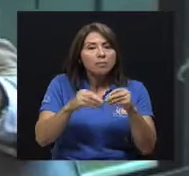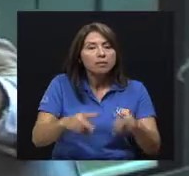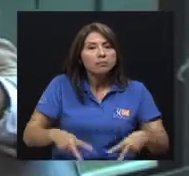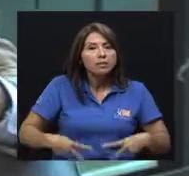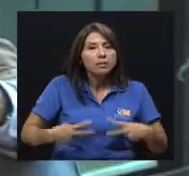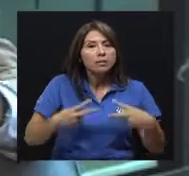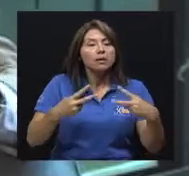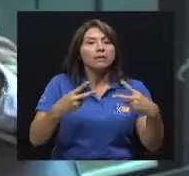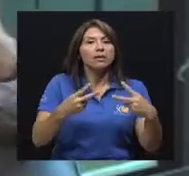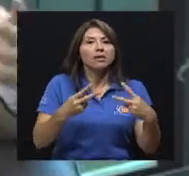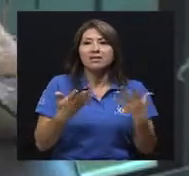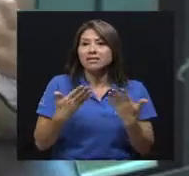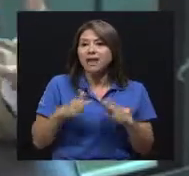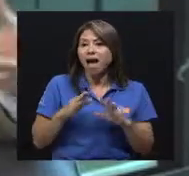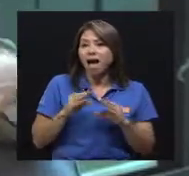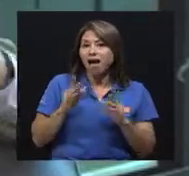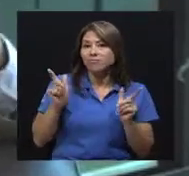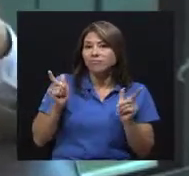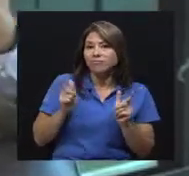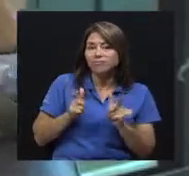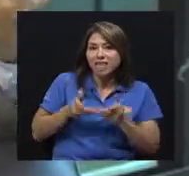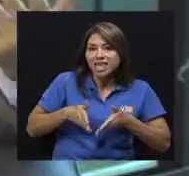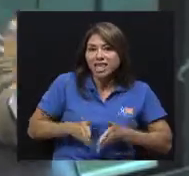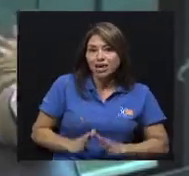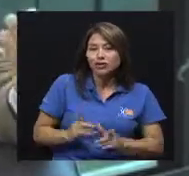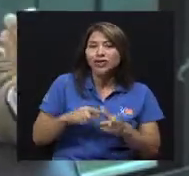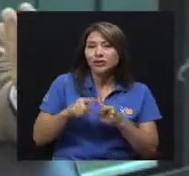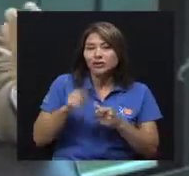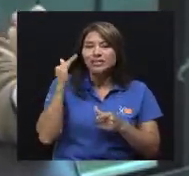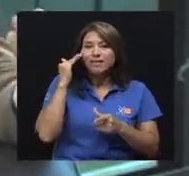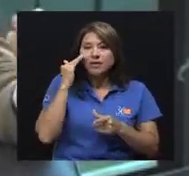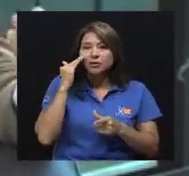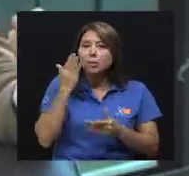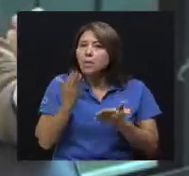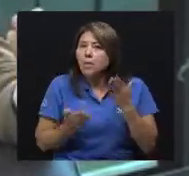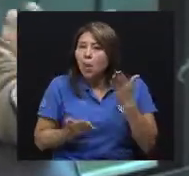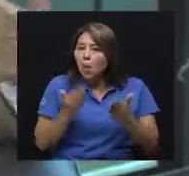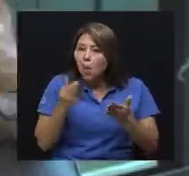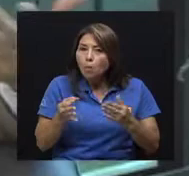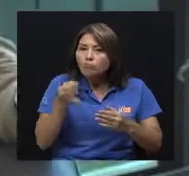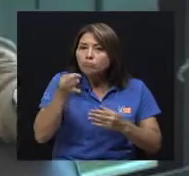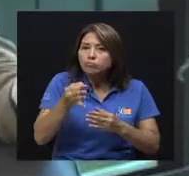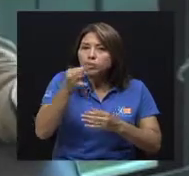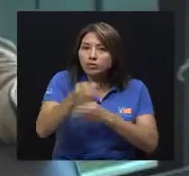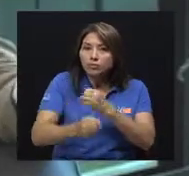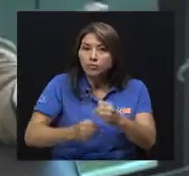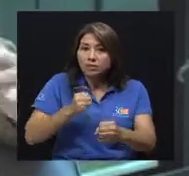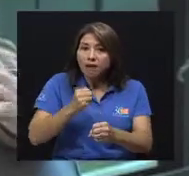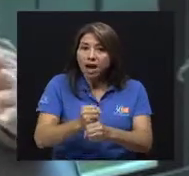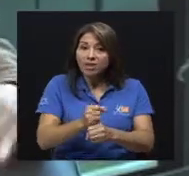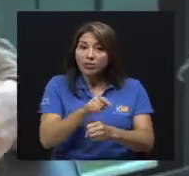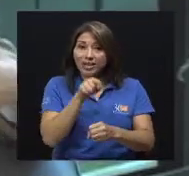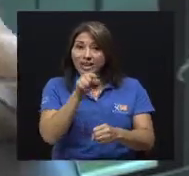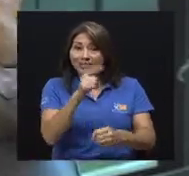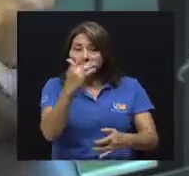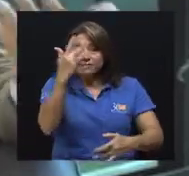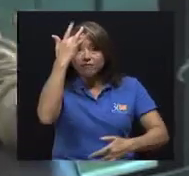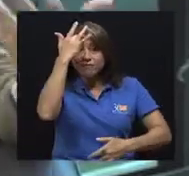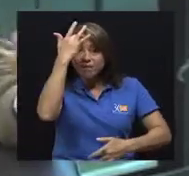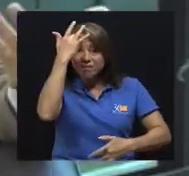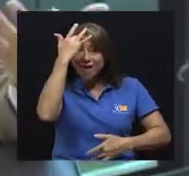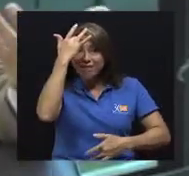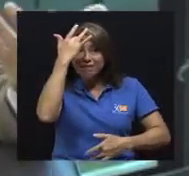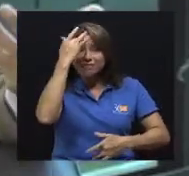hijos, entonces ya nosotros sabemos que muy probablemente en los próximos años estas enfermedades son de las que